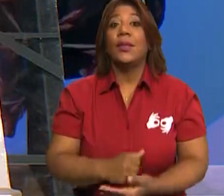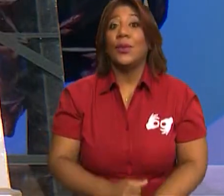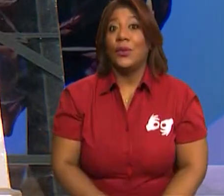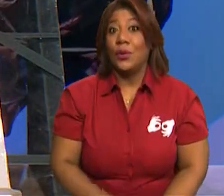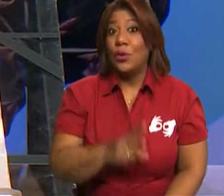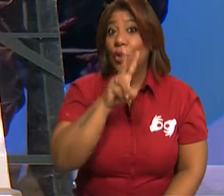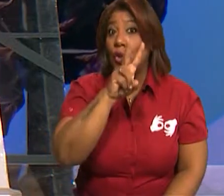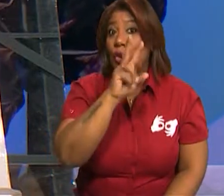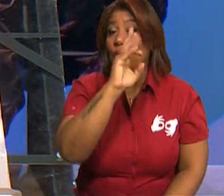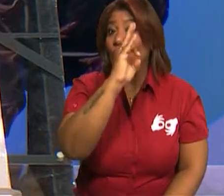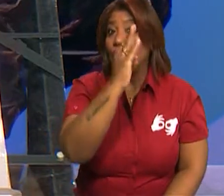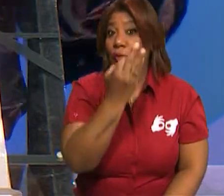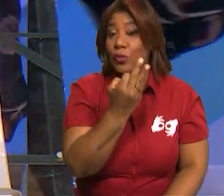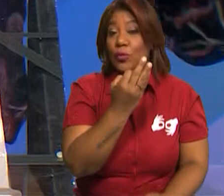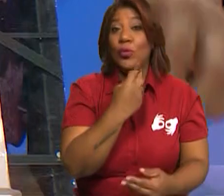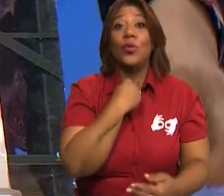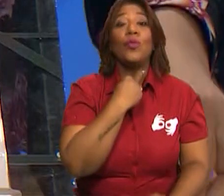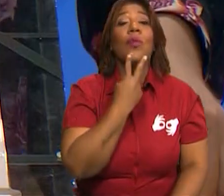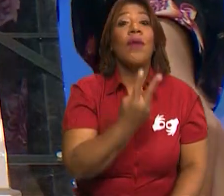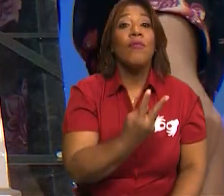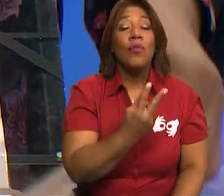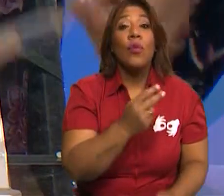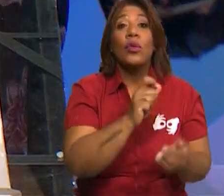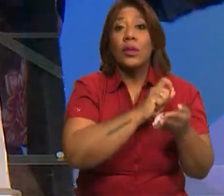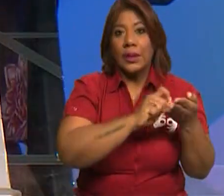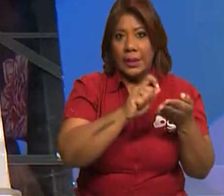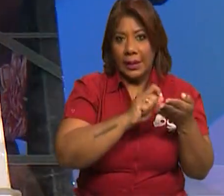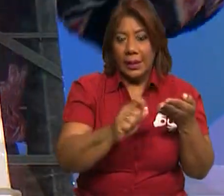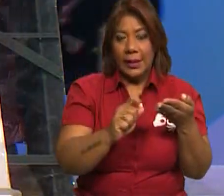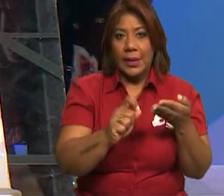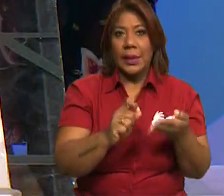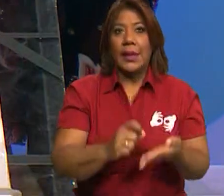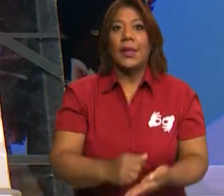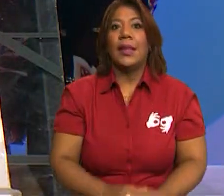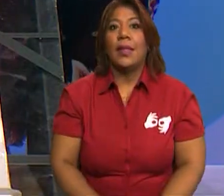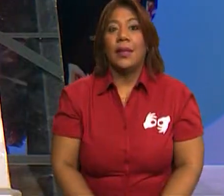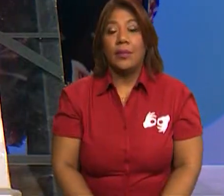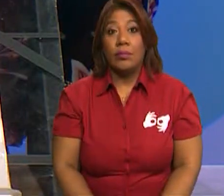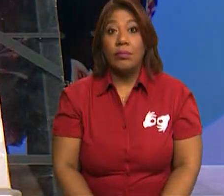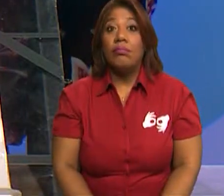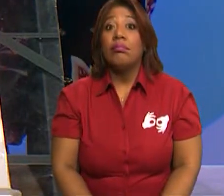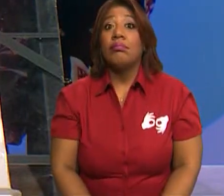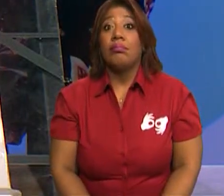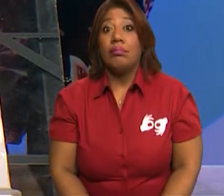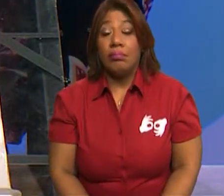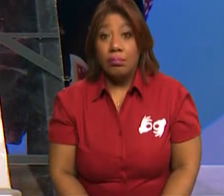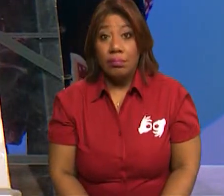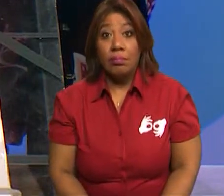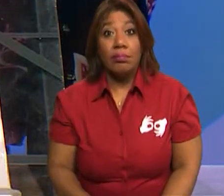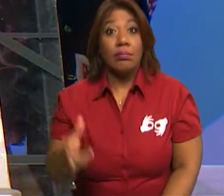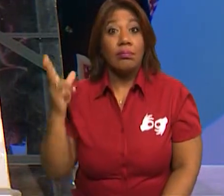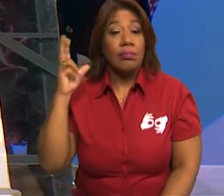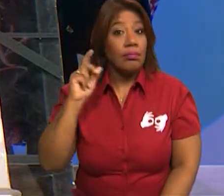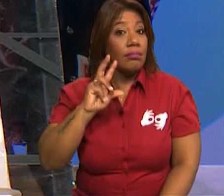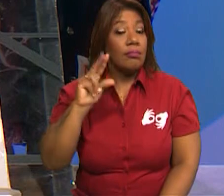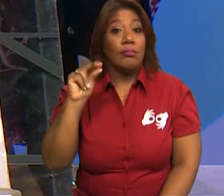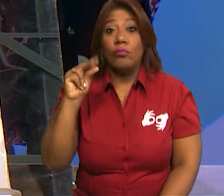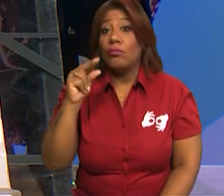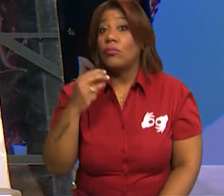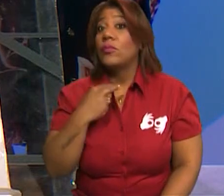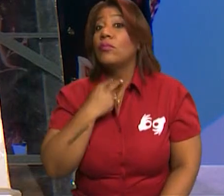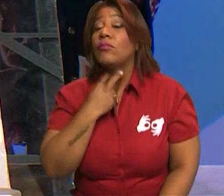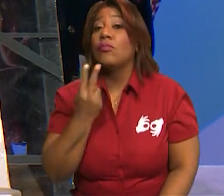es escrita. Y vamos con la siguiente que es sonidos. ¿Es verbal o